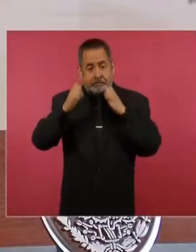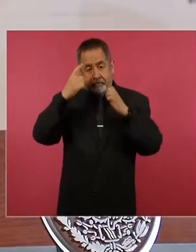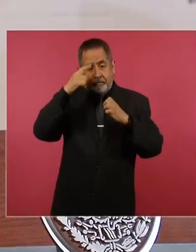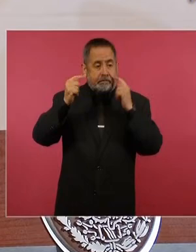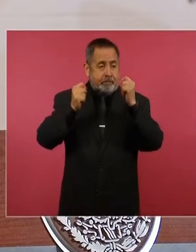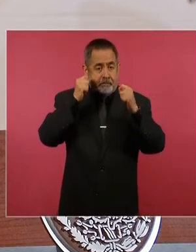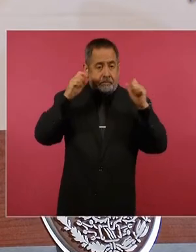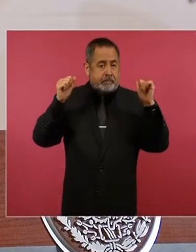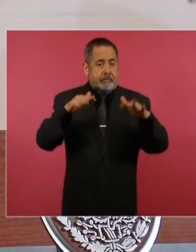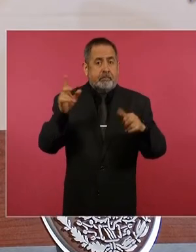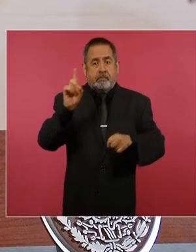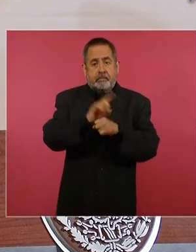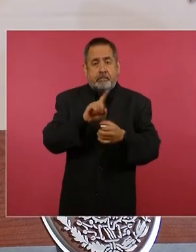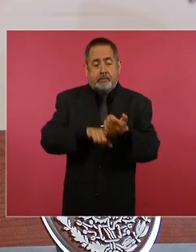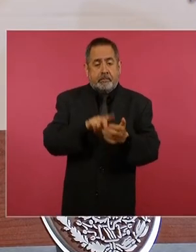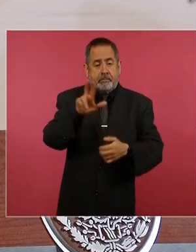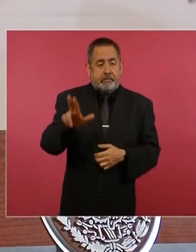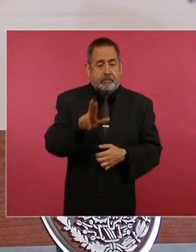el martes.